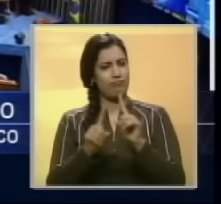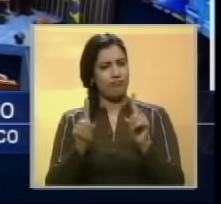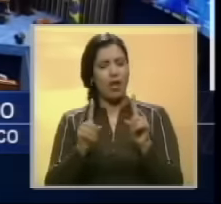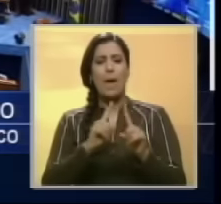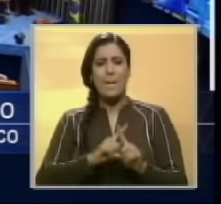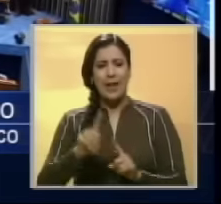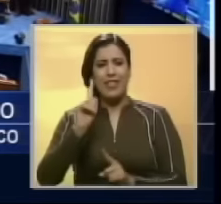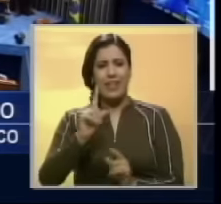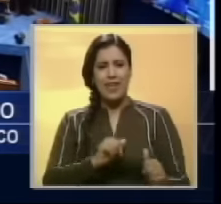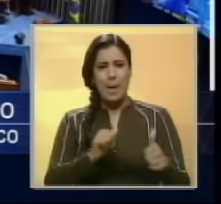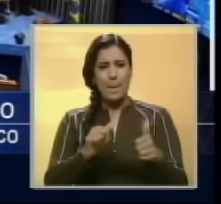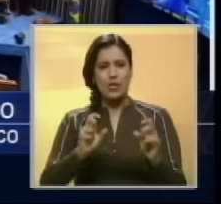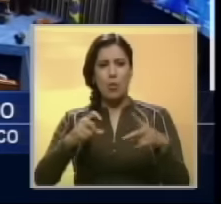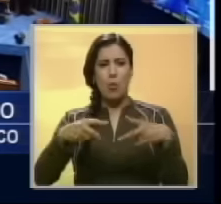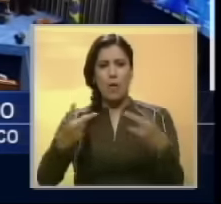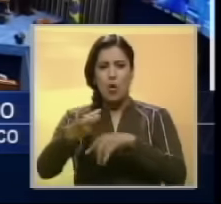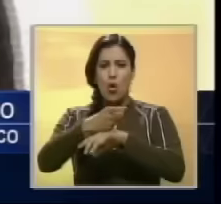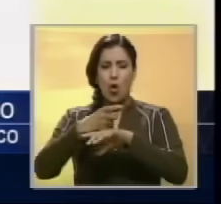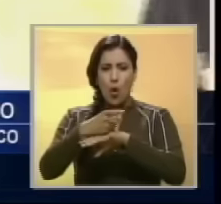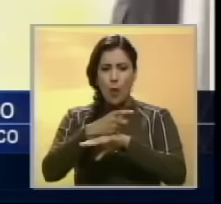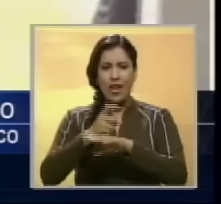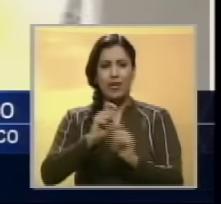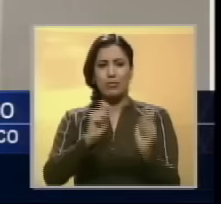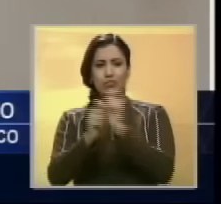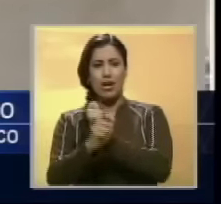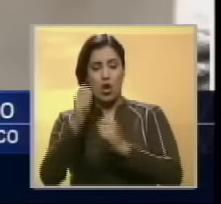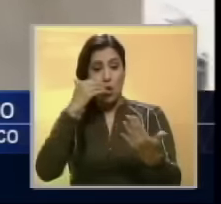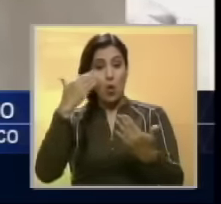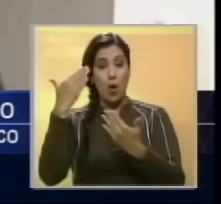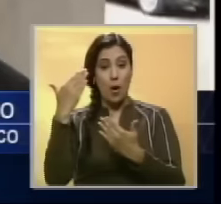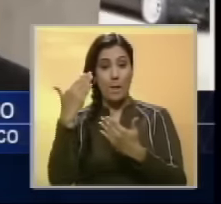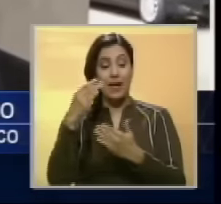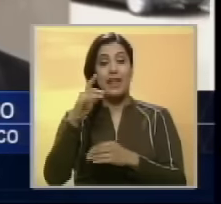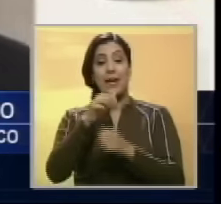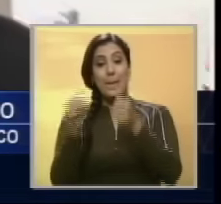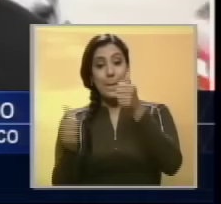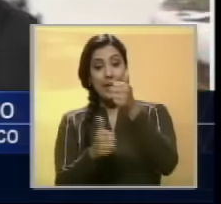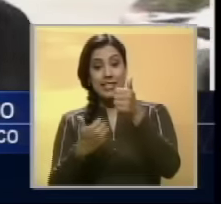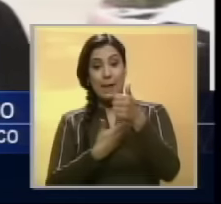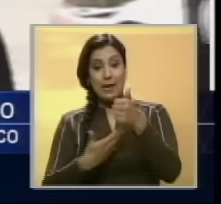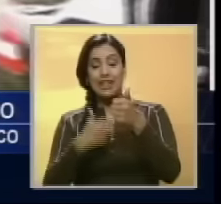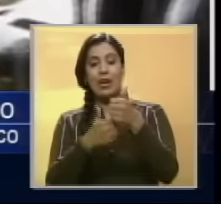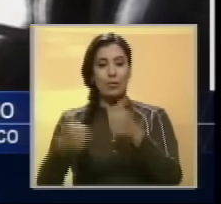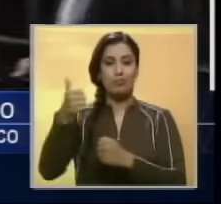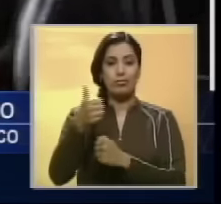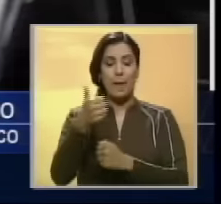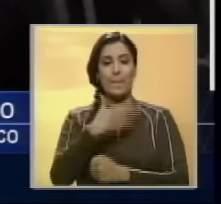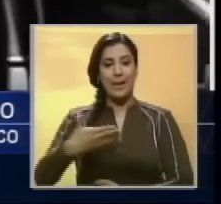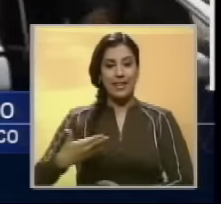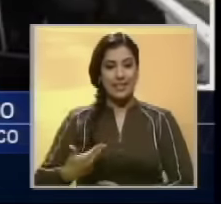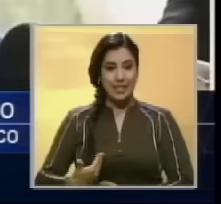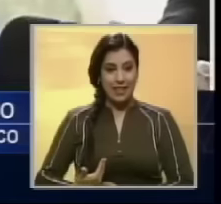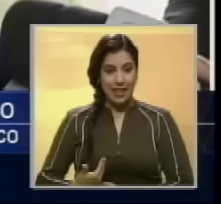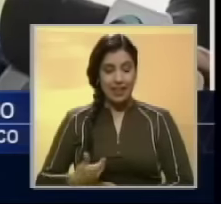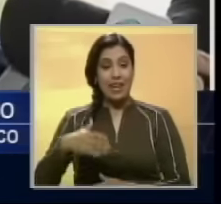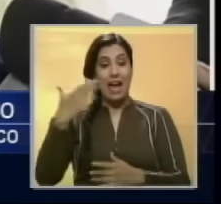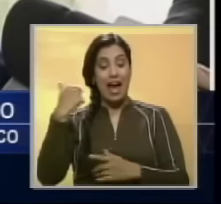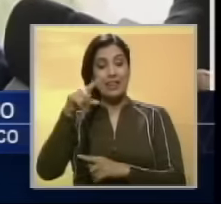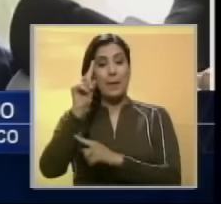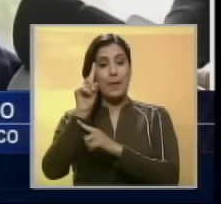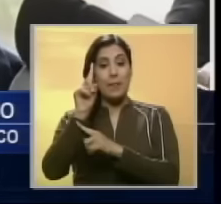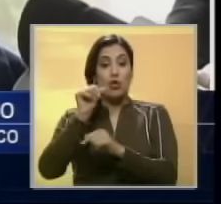empezar a funcionar el nuevo gobierno el gobierno provisorio el gobierno de Michel temer el vicepresidente ex sociopolítico de dilm roussef que en